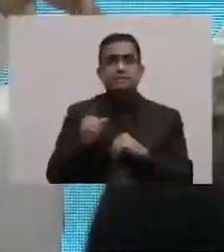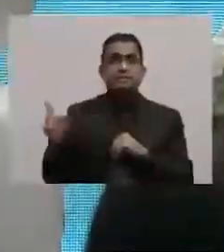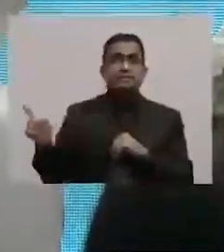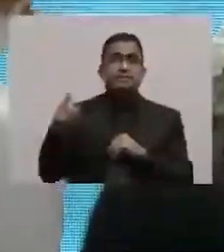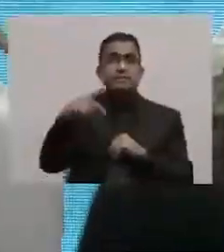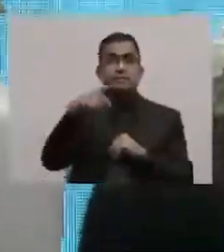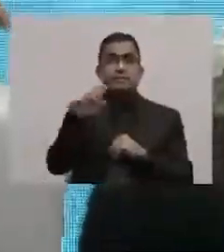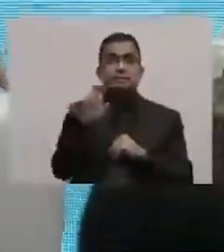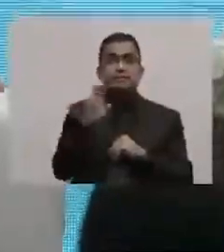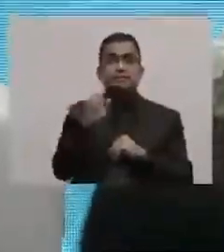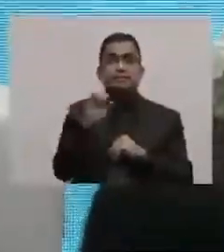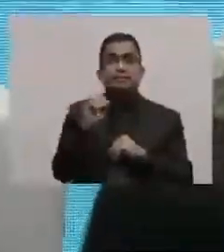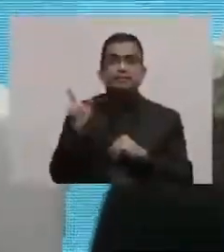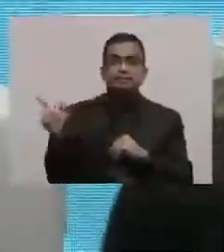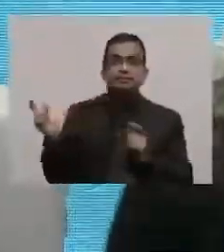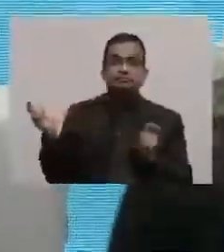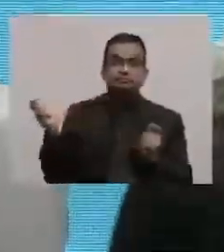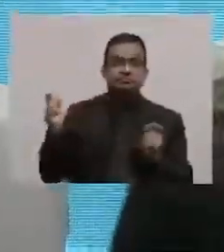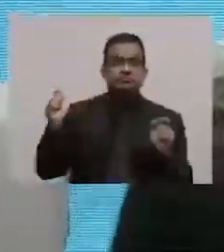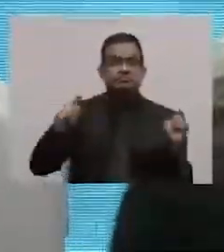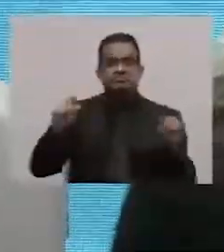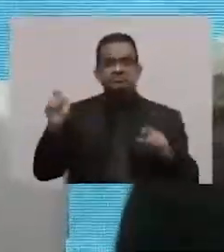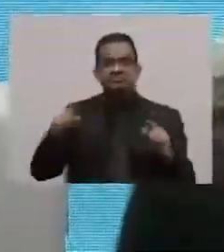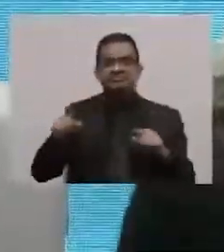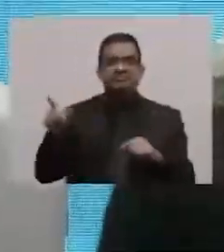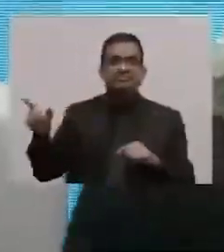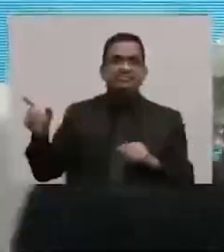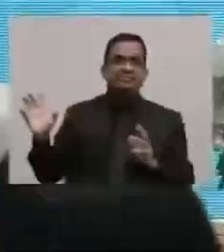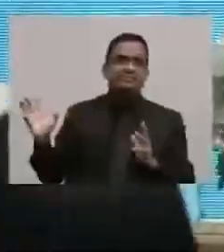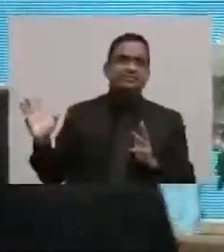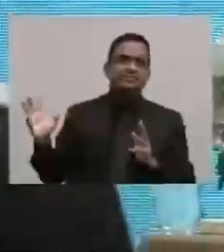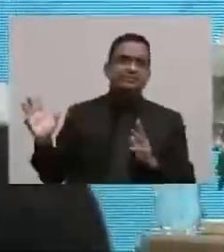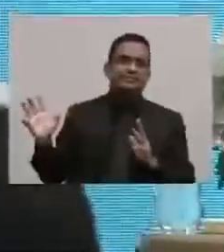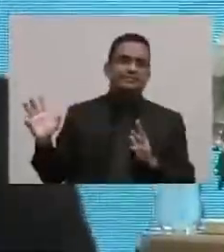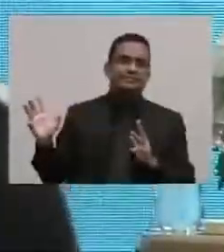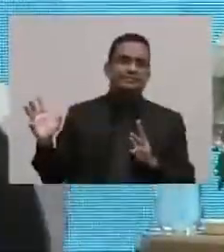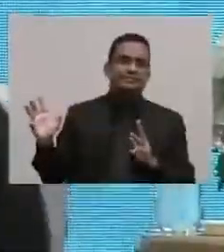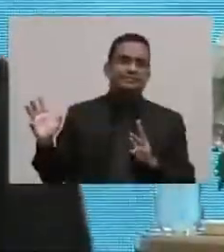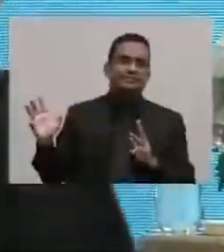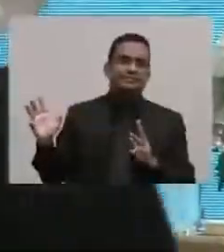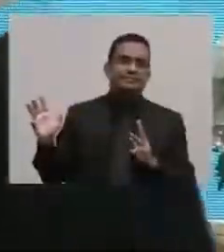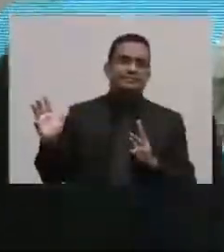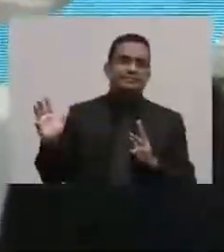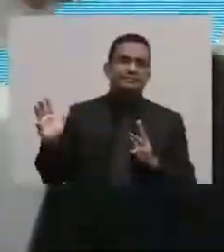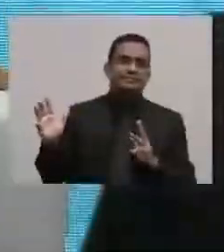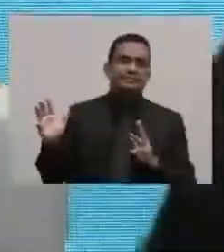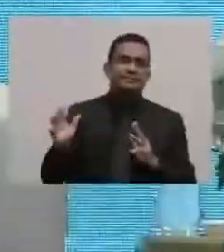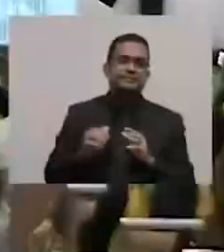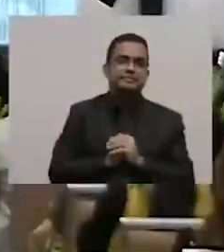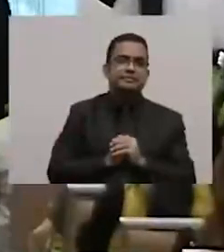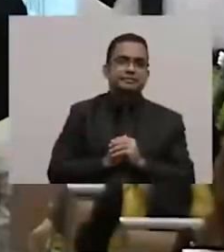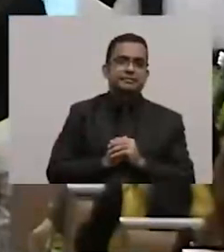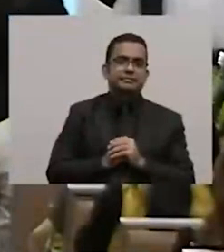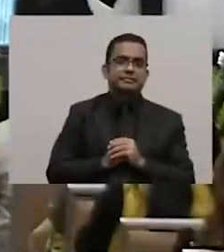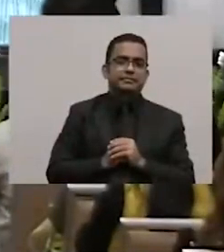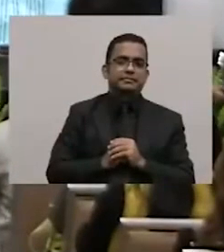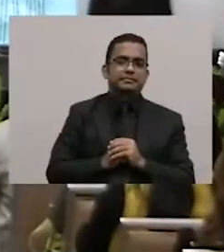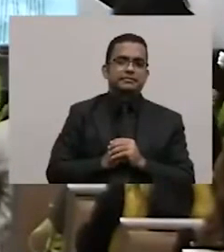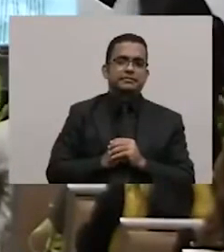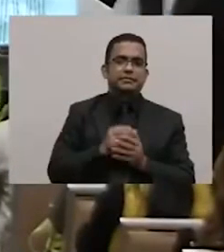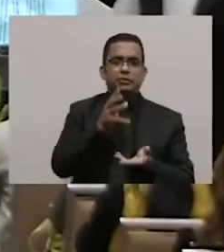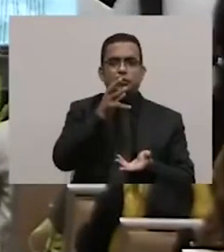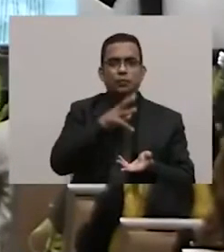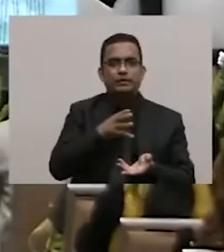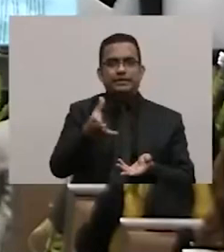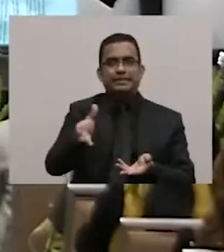es el que está moderando las preguntas de los participantes. Vamos a darle la participación, entonces. Sí, yo sé. No quisiera dejar una dama